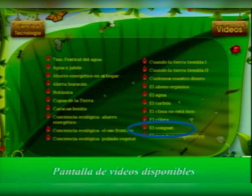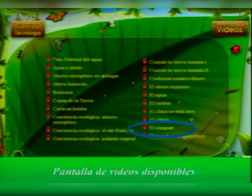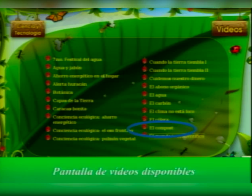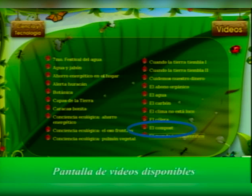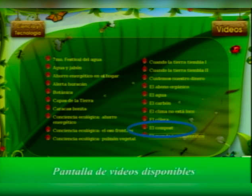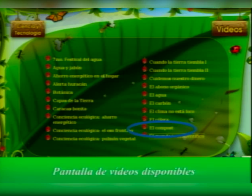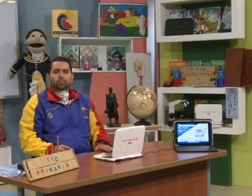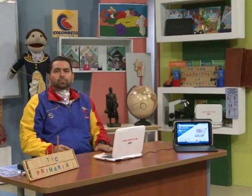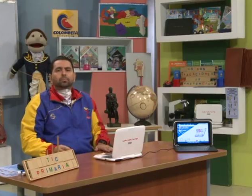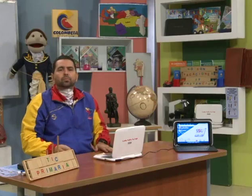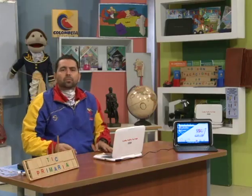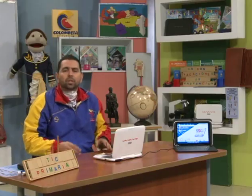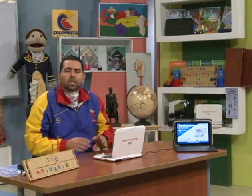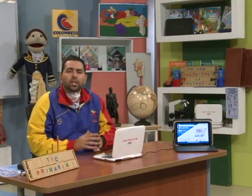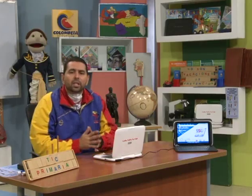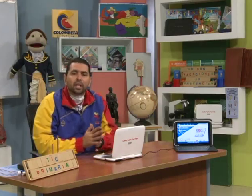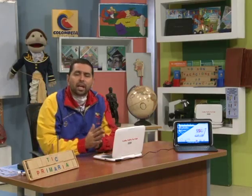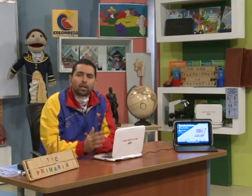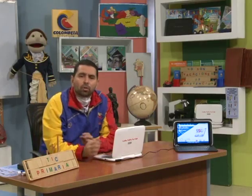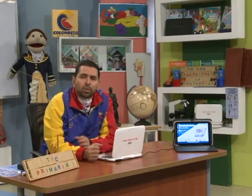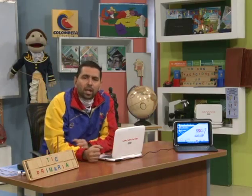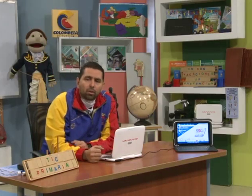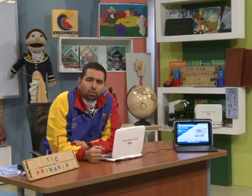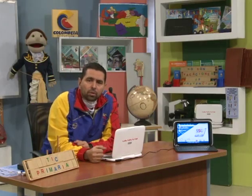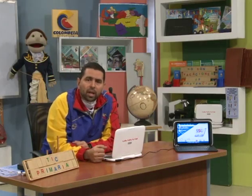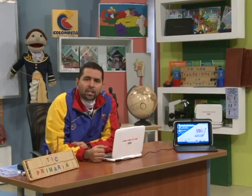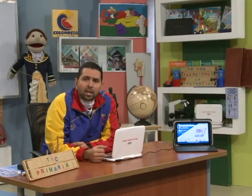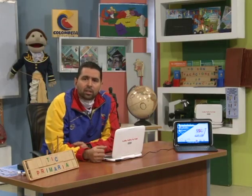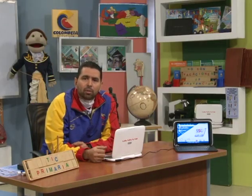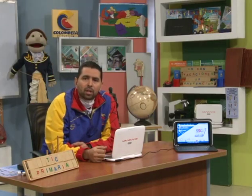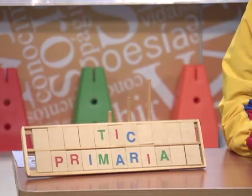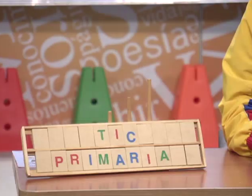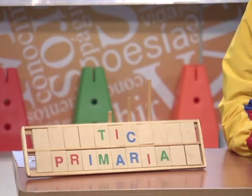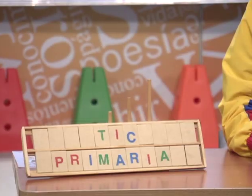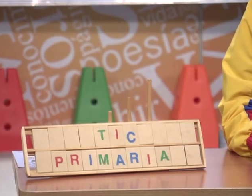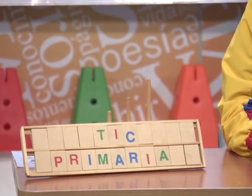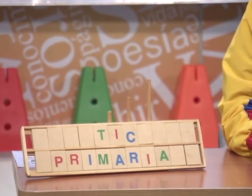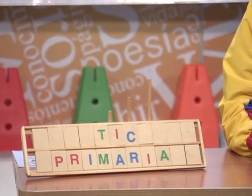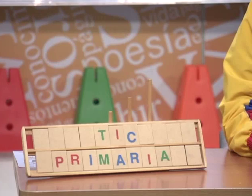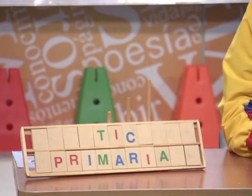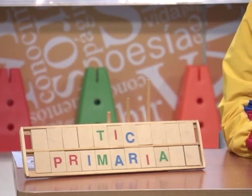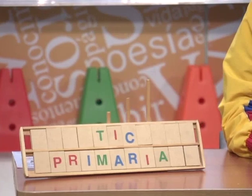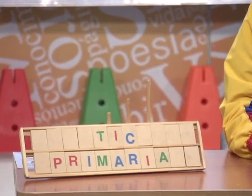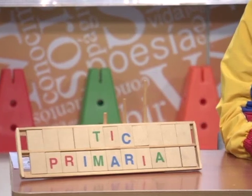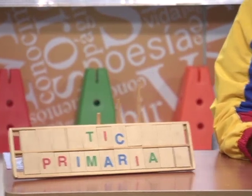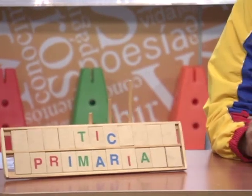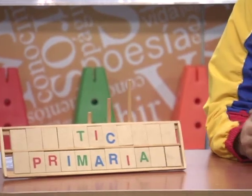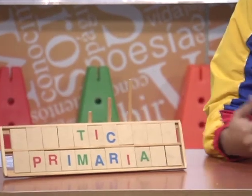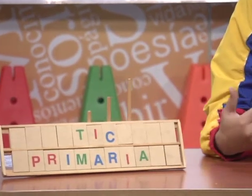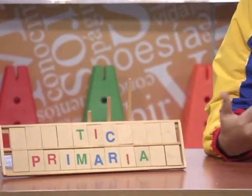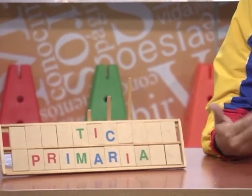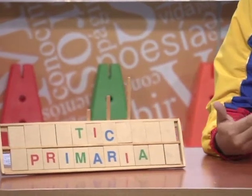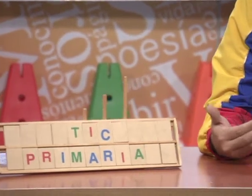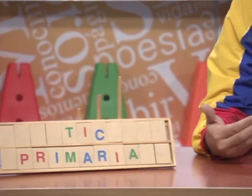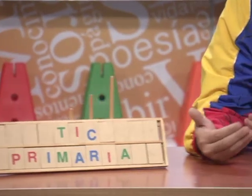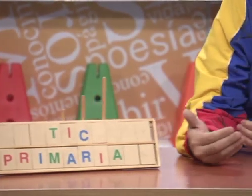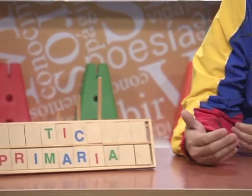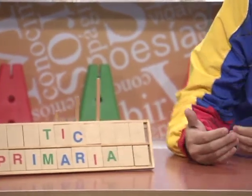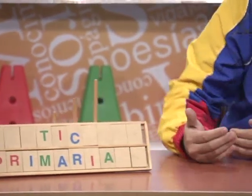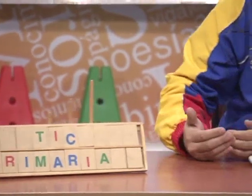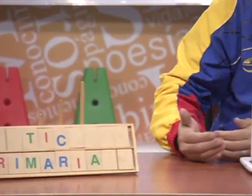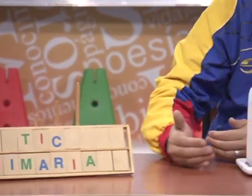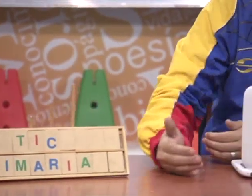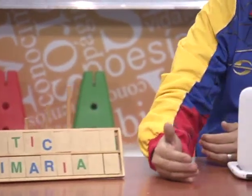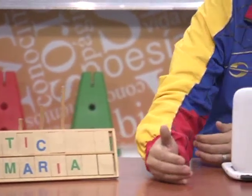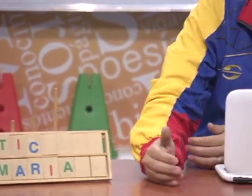Luego vamos a encontrar en esos videos, en esas actividades, vamos a encontrar una serie